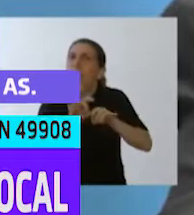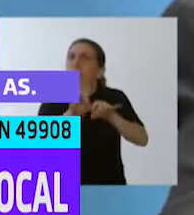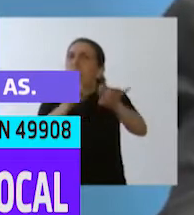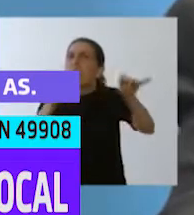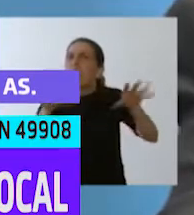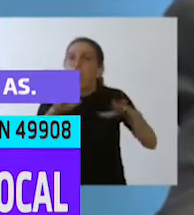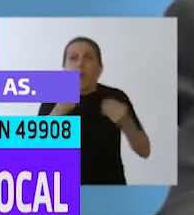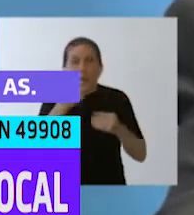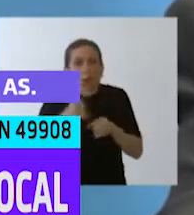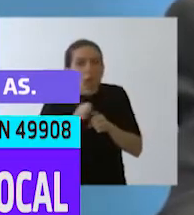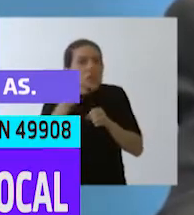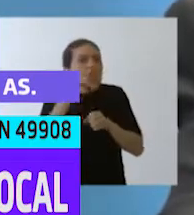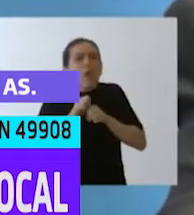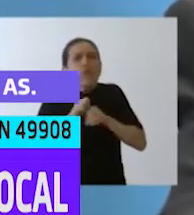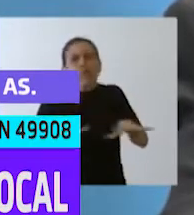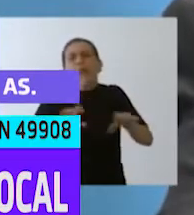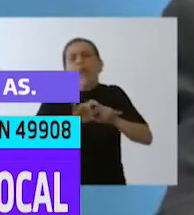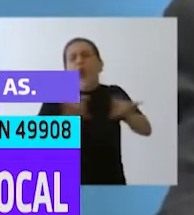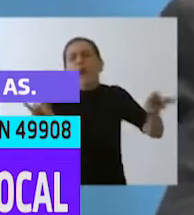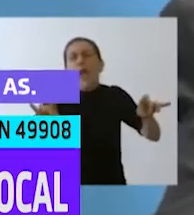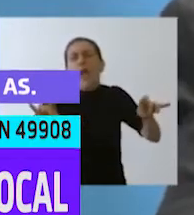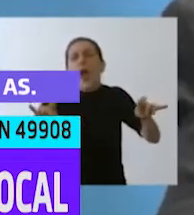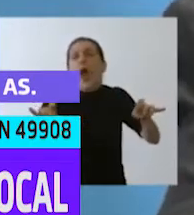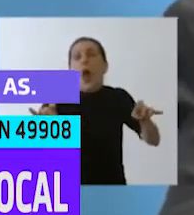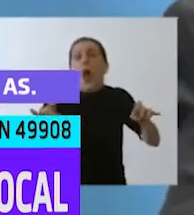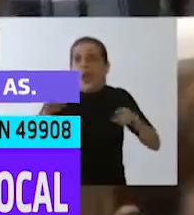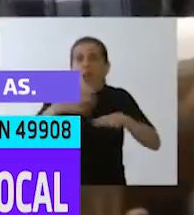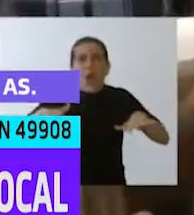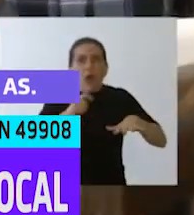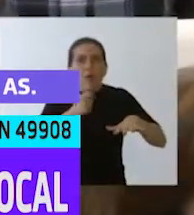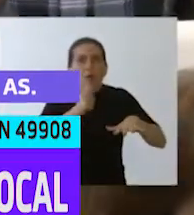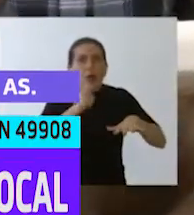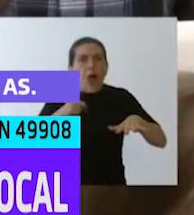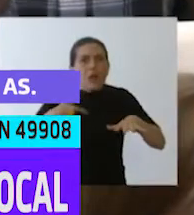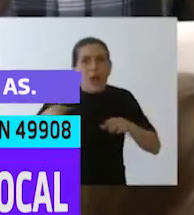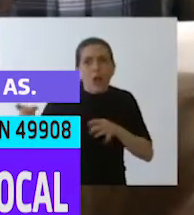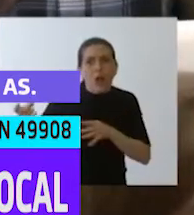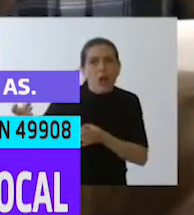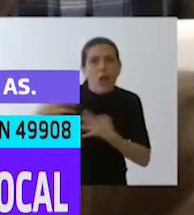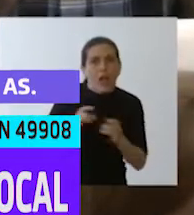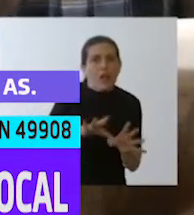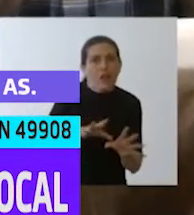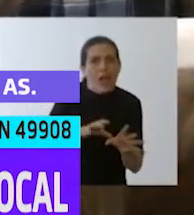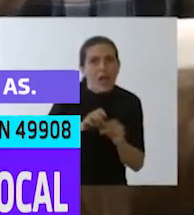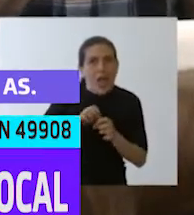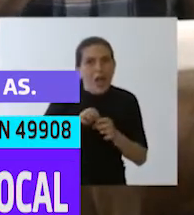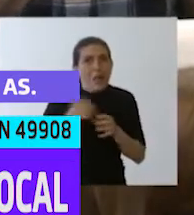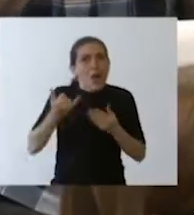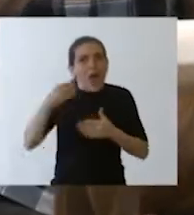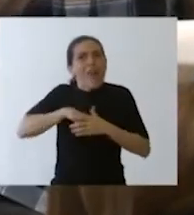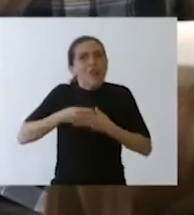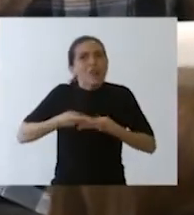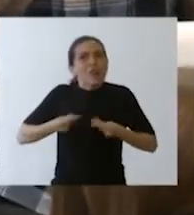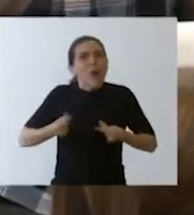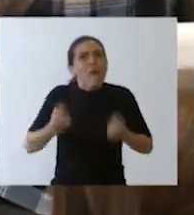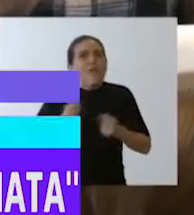esa sea la finalización, va a ir a un partido de fútbol, a hacer una fiesta, no, un claro. asado, para 30 personas. No va a ser así.